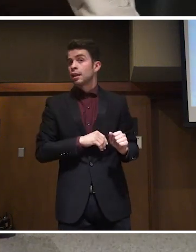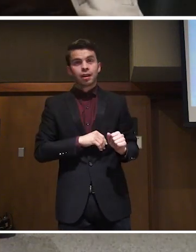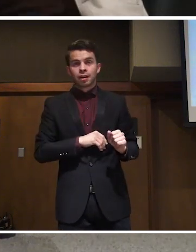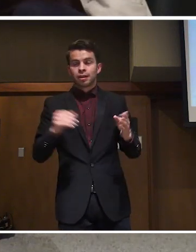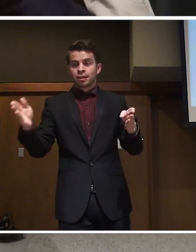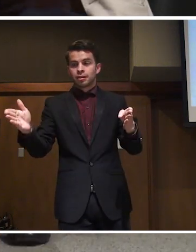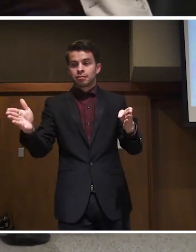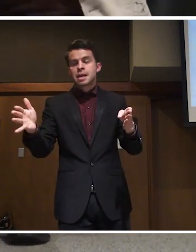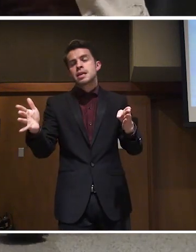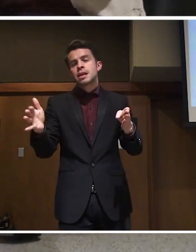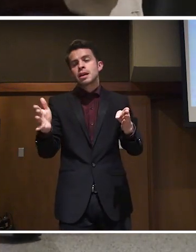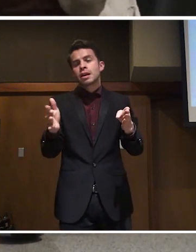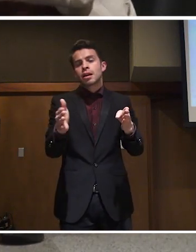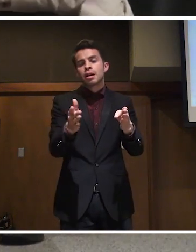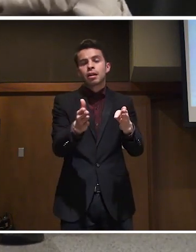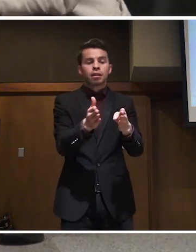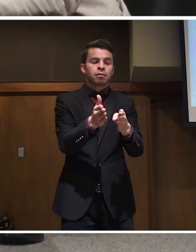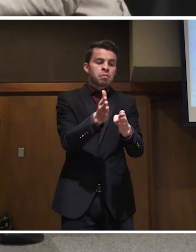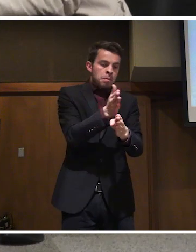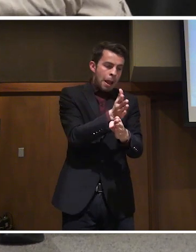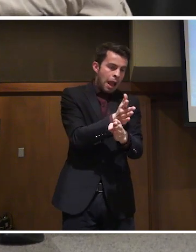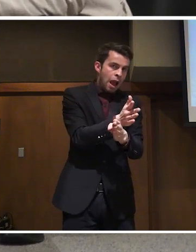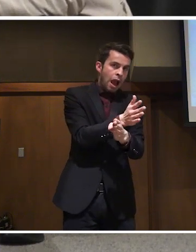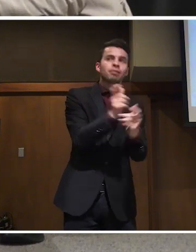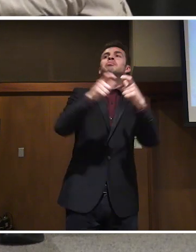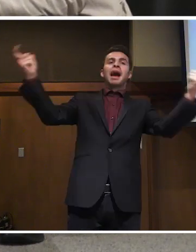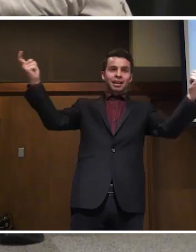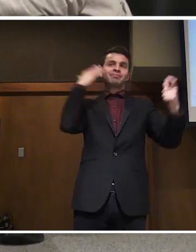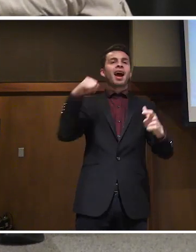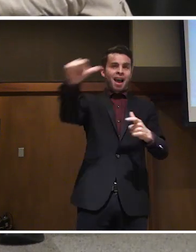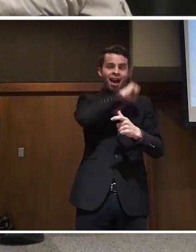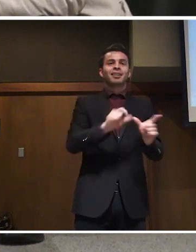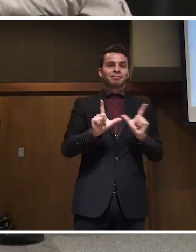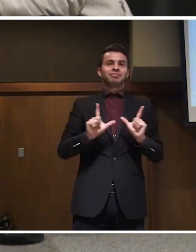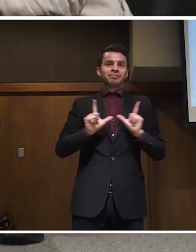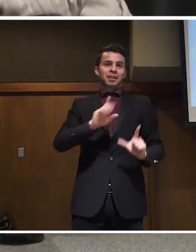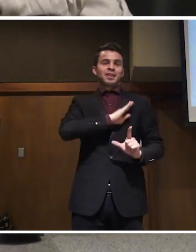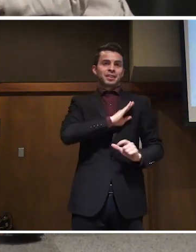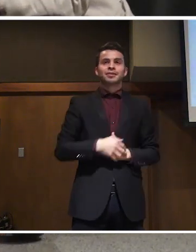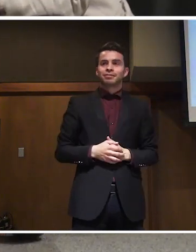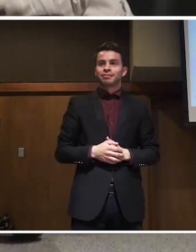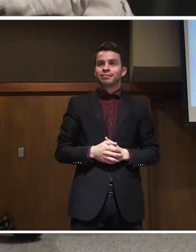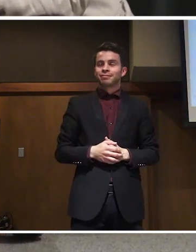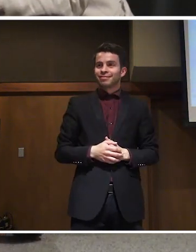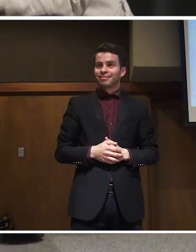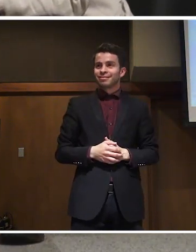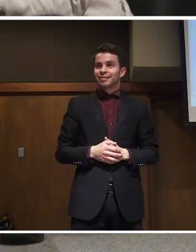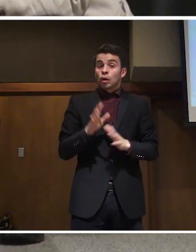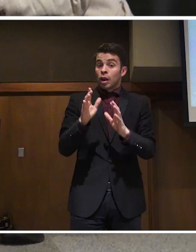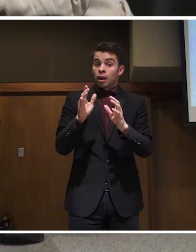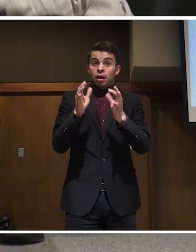del siglo XX, había más mujeres con título de bachillerato, terminaban más